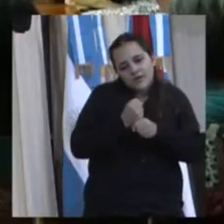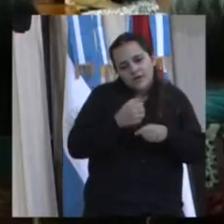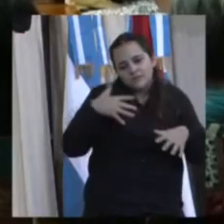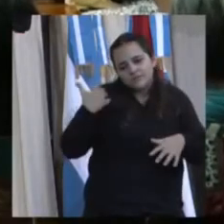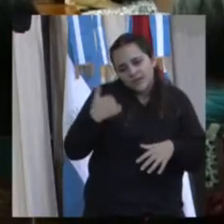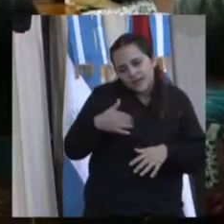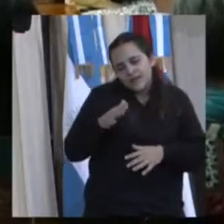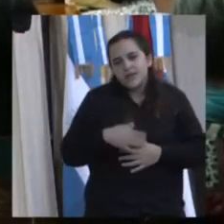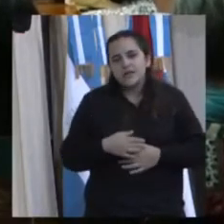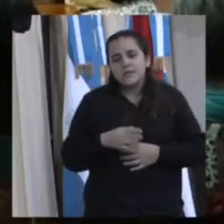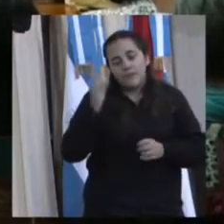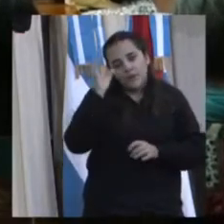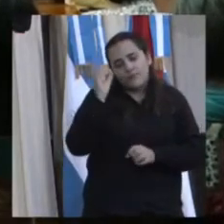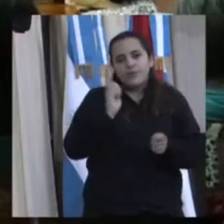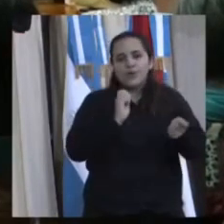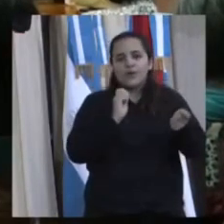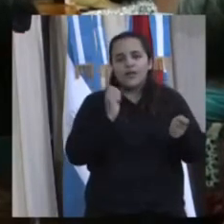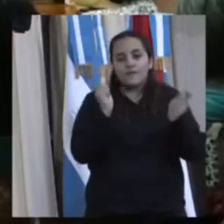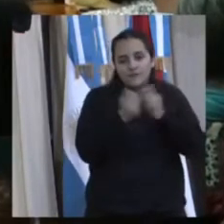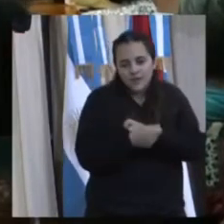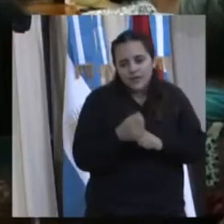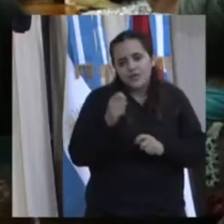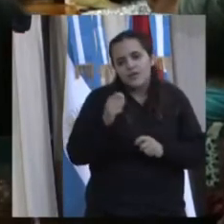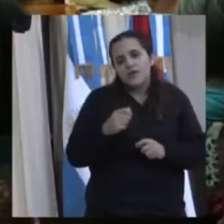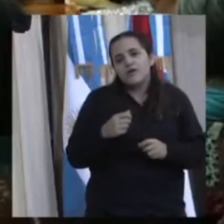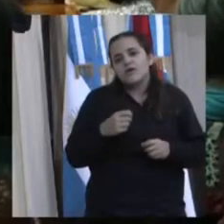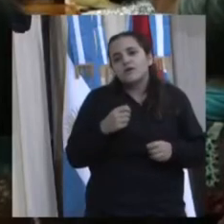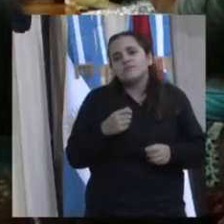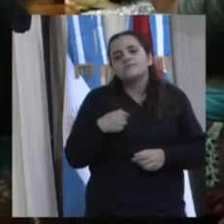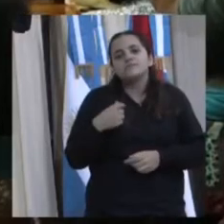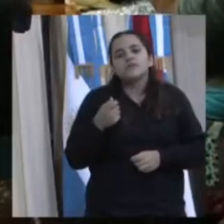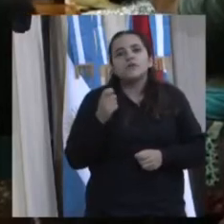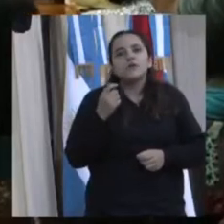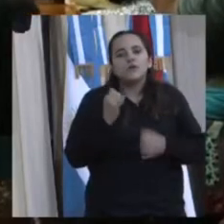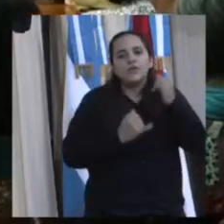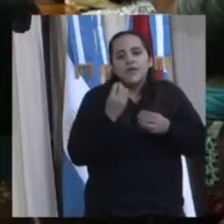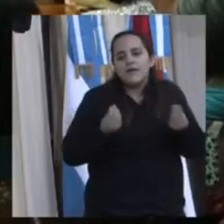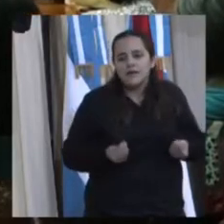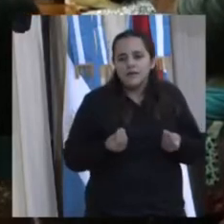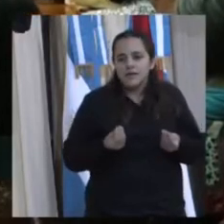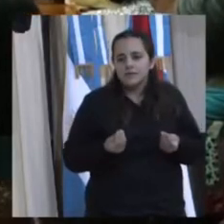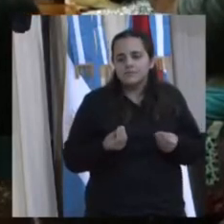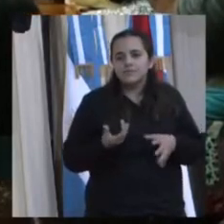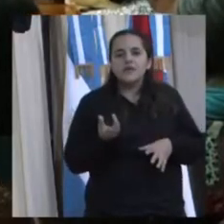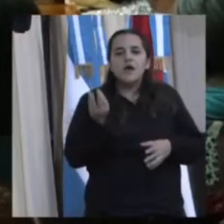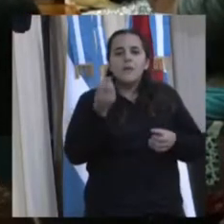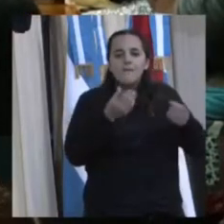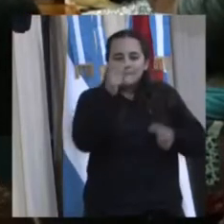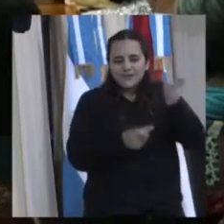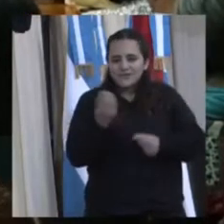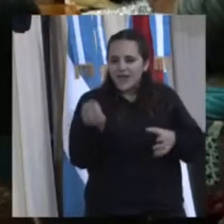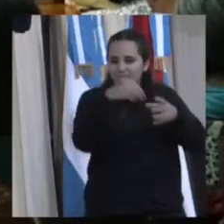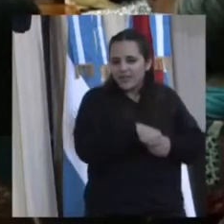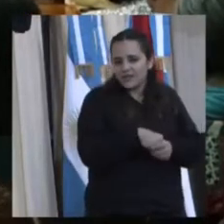que el movimiento reformista contaba con el apoyo moral de la clase proletaria argentina. Nada más ridículo que esta